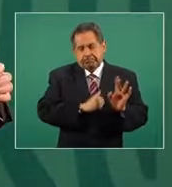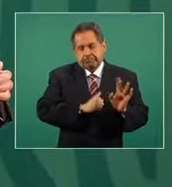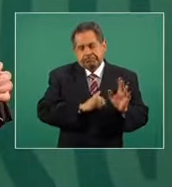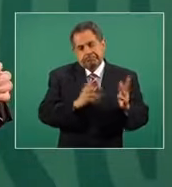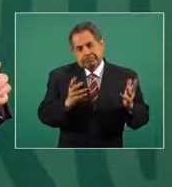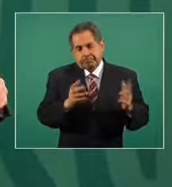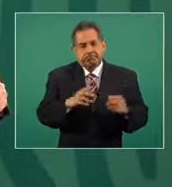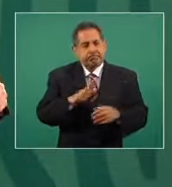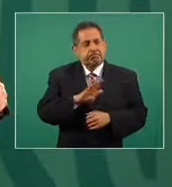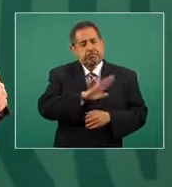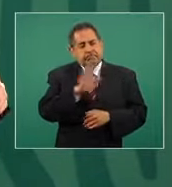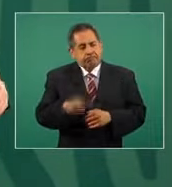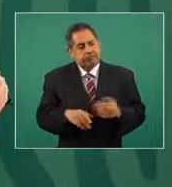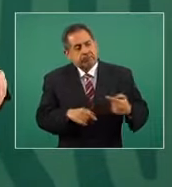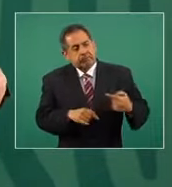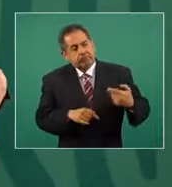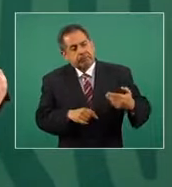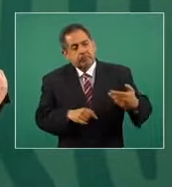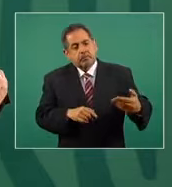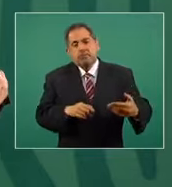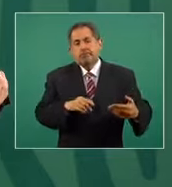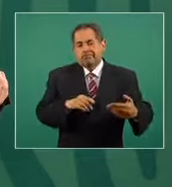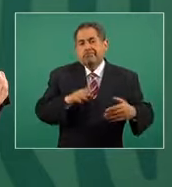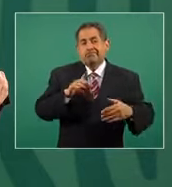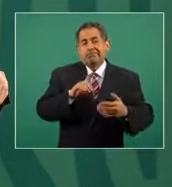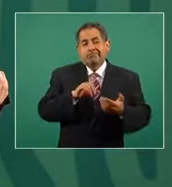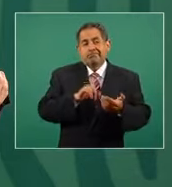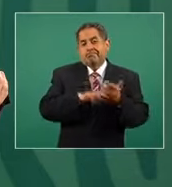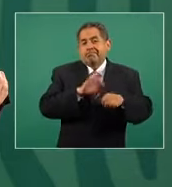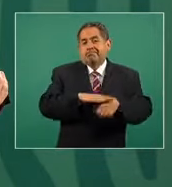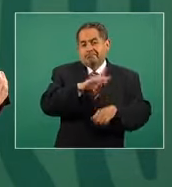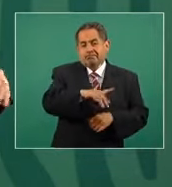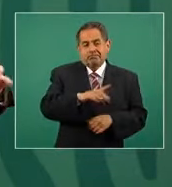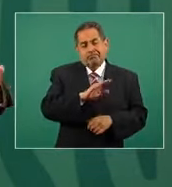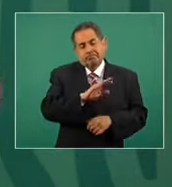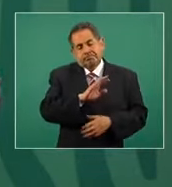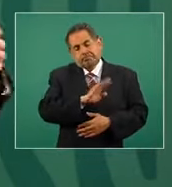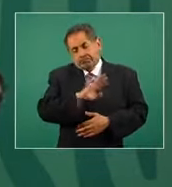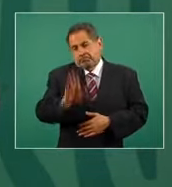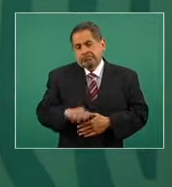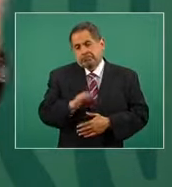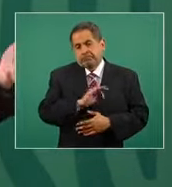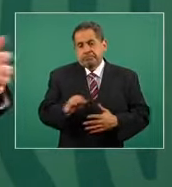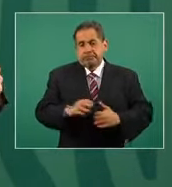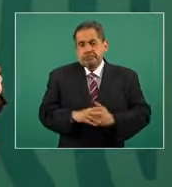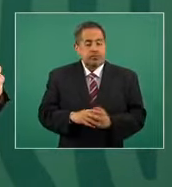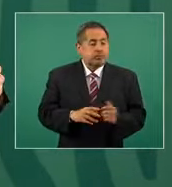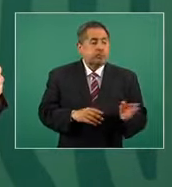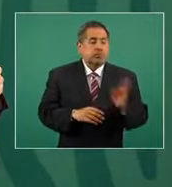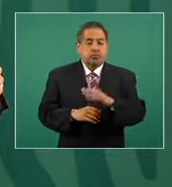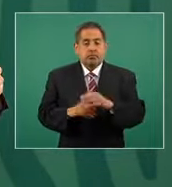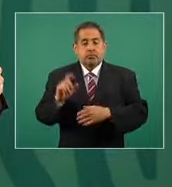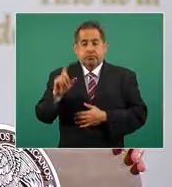una realidad, son quienes tienen la mayor probabilidad de morir. El resto, que son